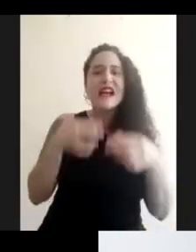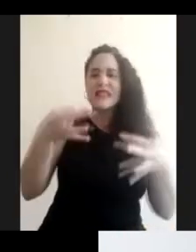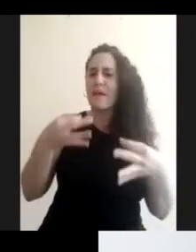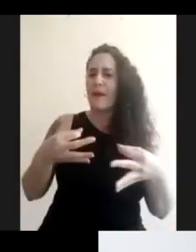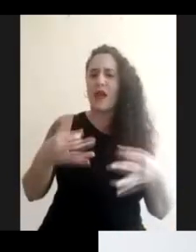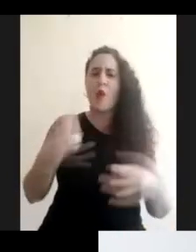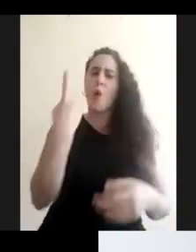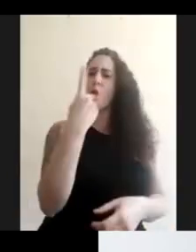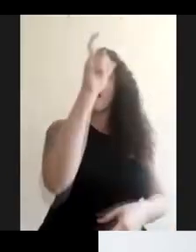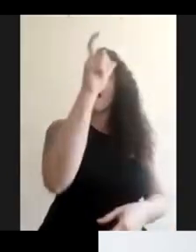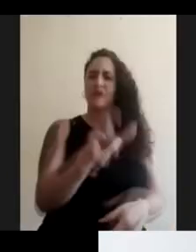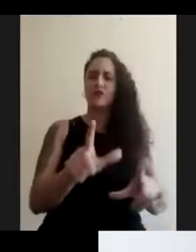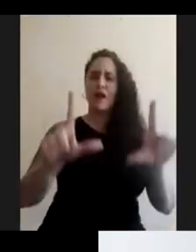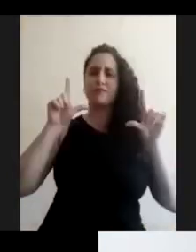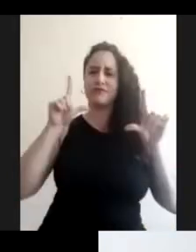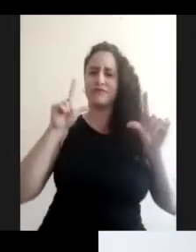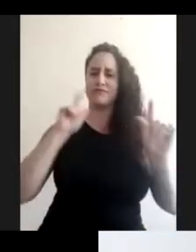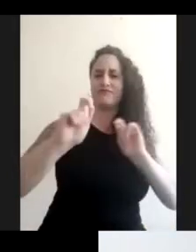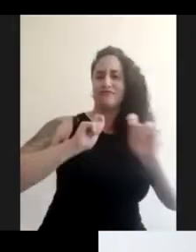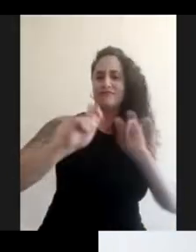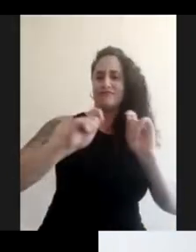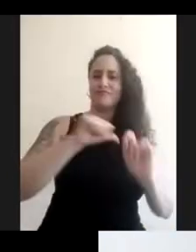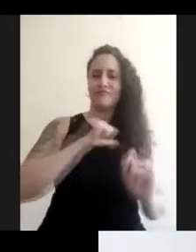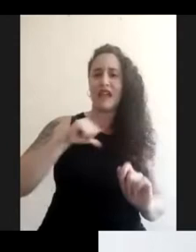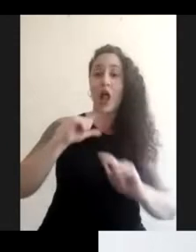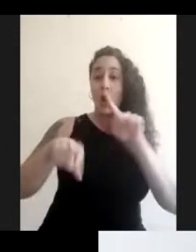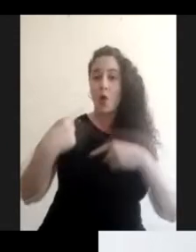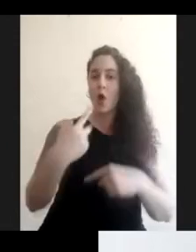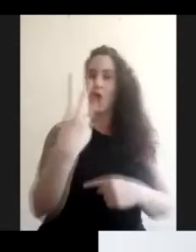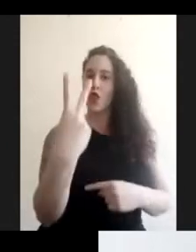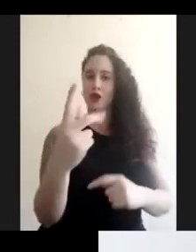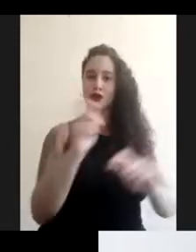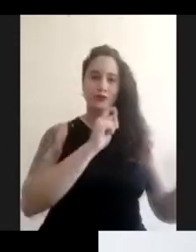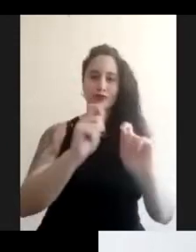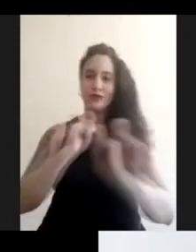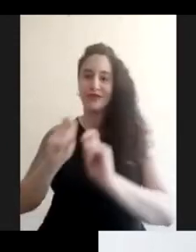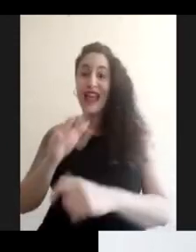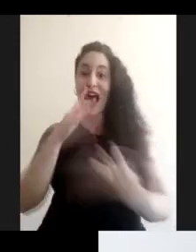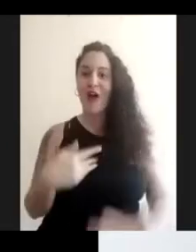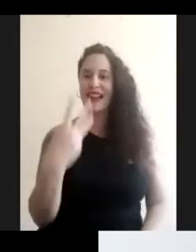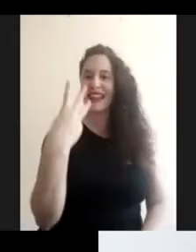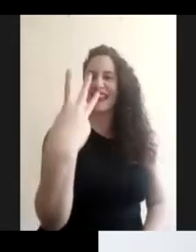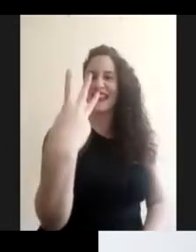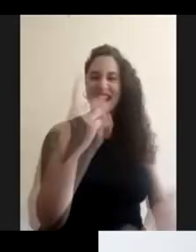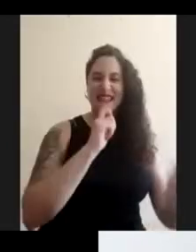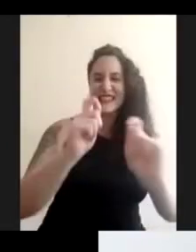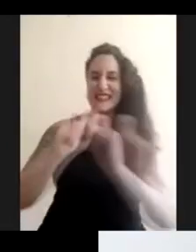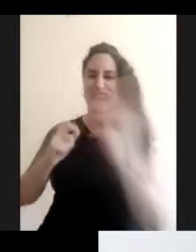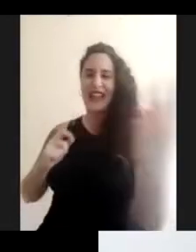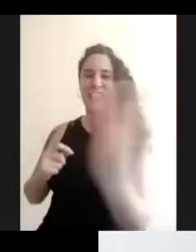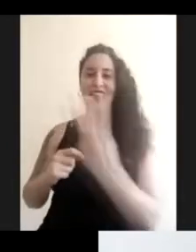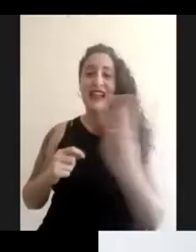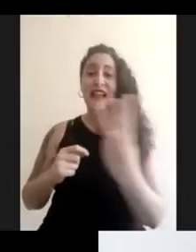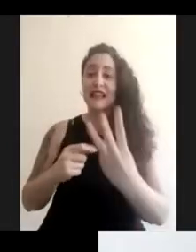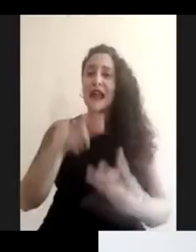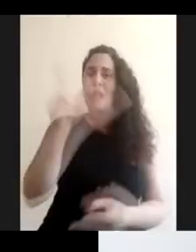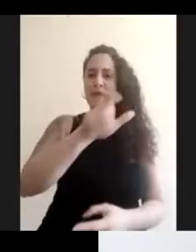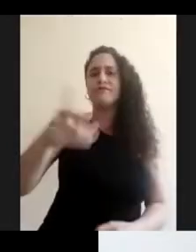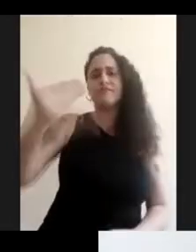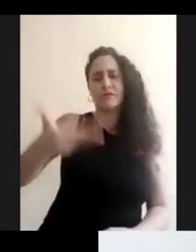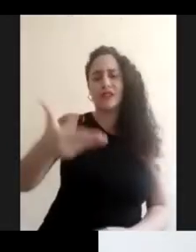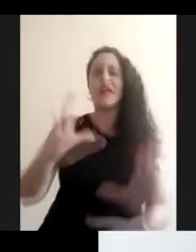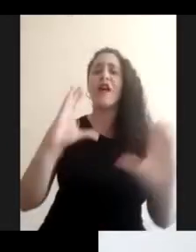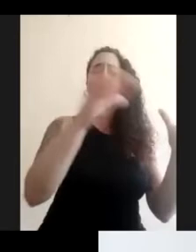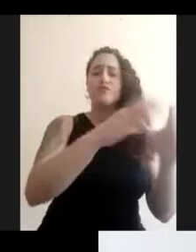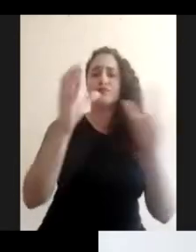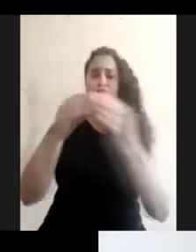persona, entrevistar a una persona, después nos atrevimos con dos y esta vez nos atrevemos con tres personas, tres grandes personas que pertenecen a tres grandes